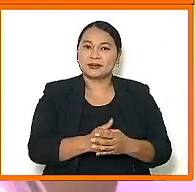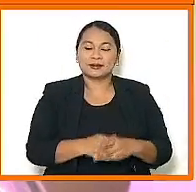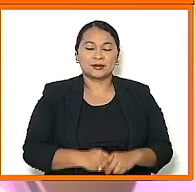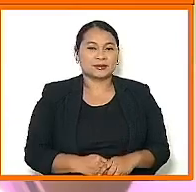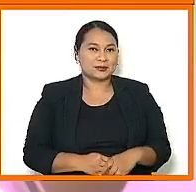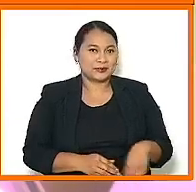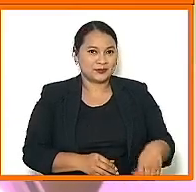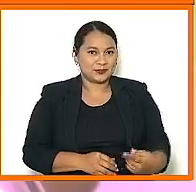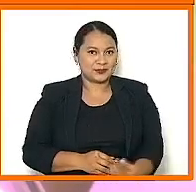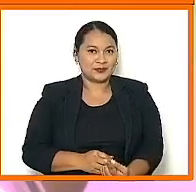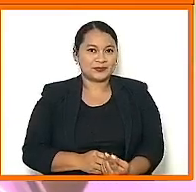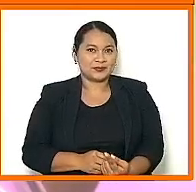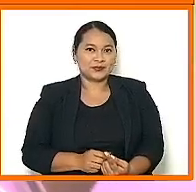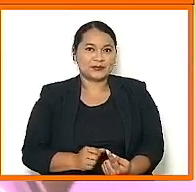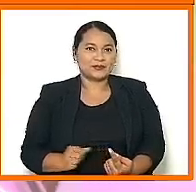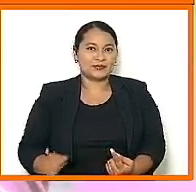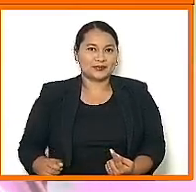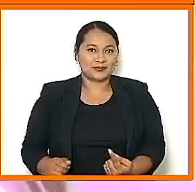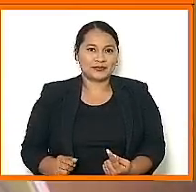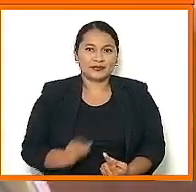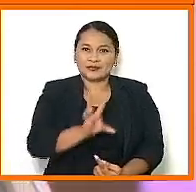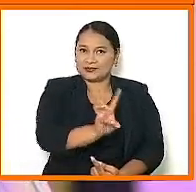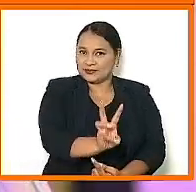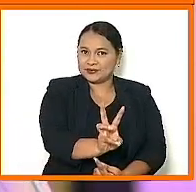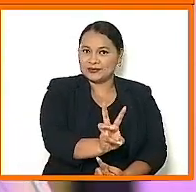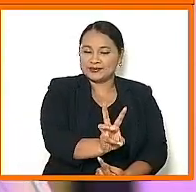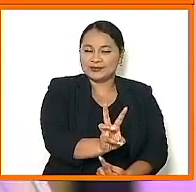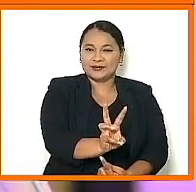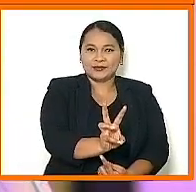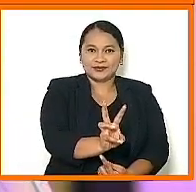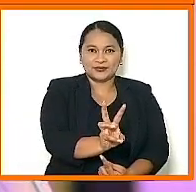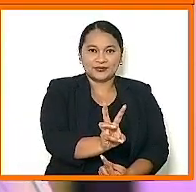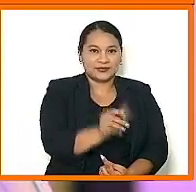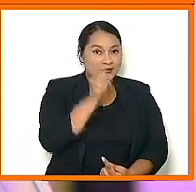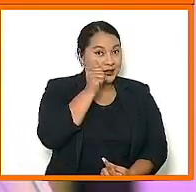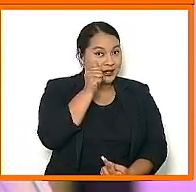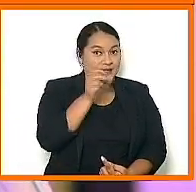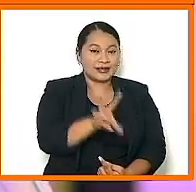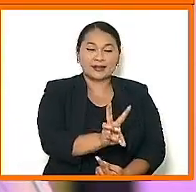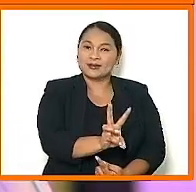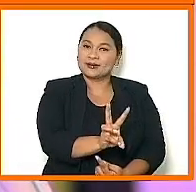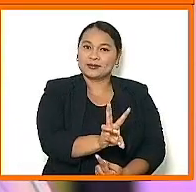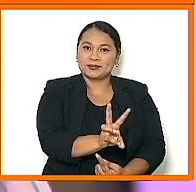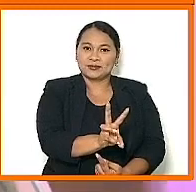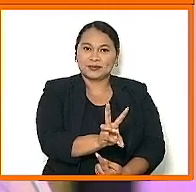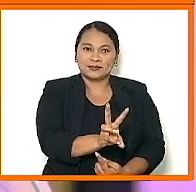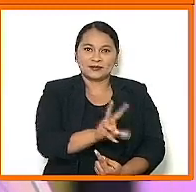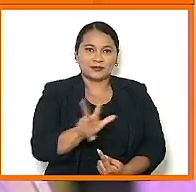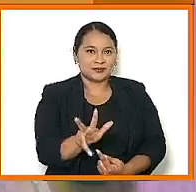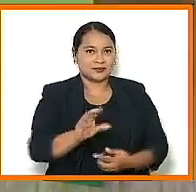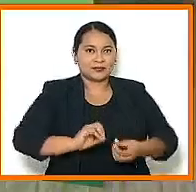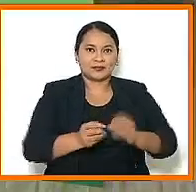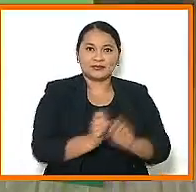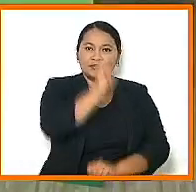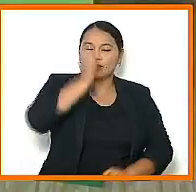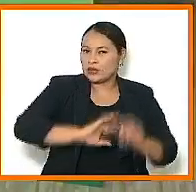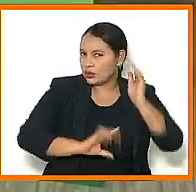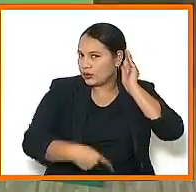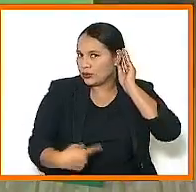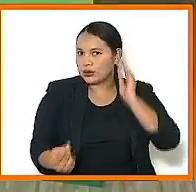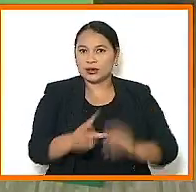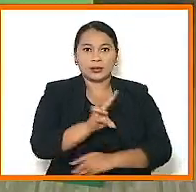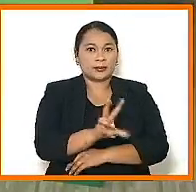es... Este es el 6. Segundo dígito. Atento, porque este es... El 3. Número ganador en Diaria